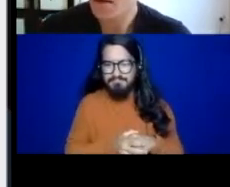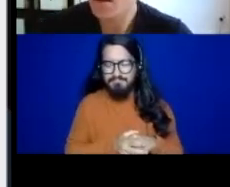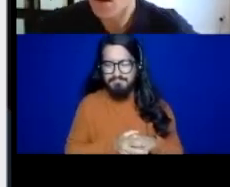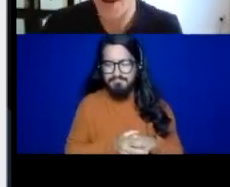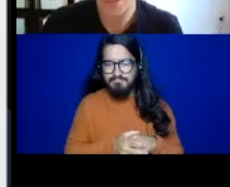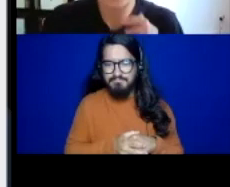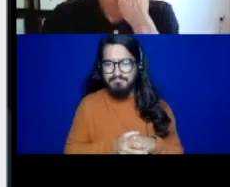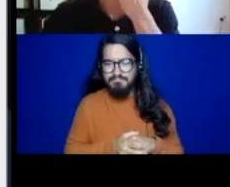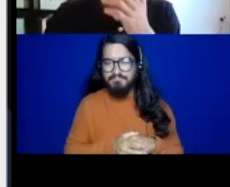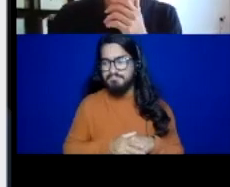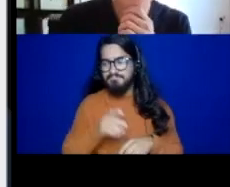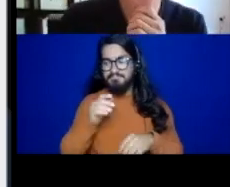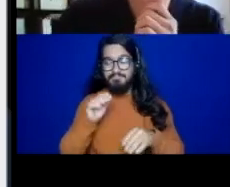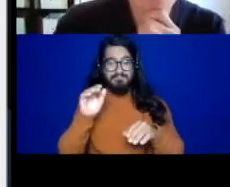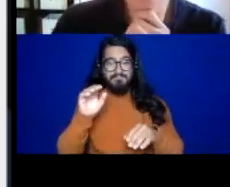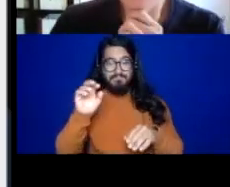computadora personal hoy.